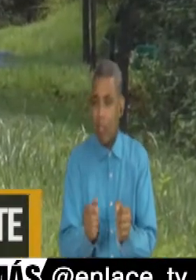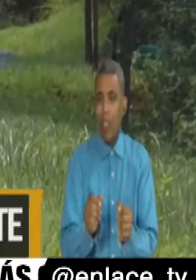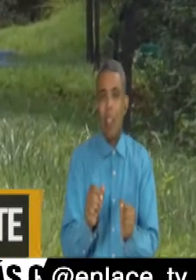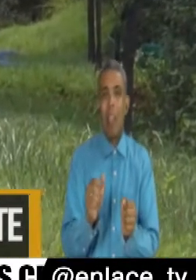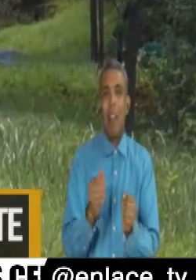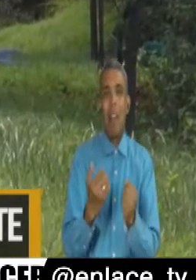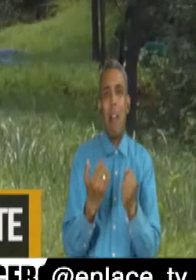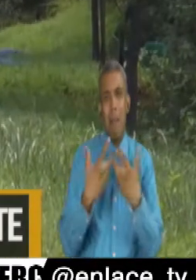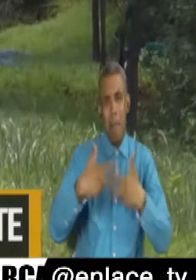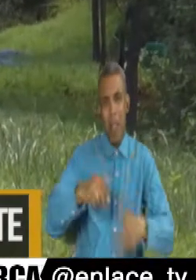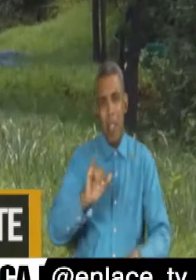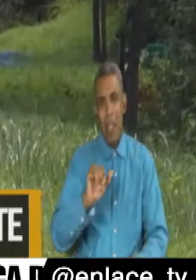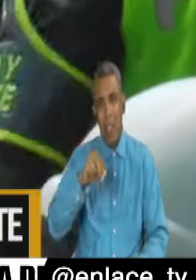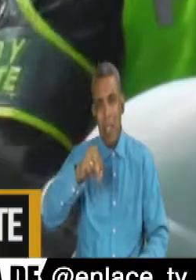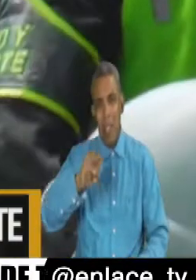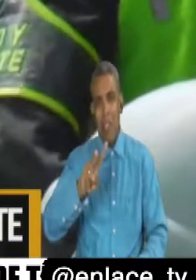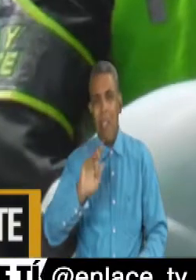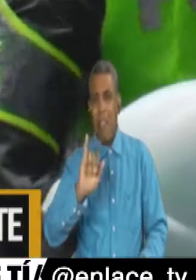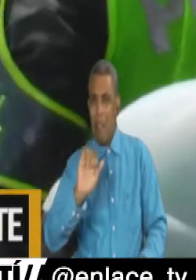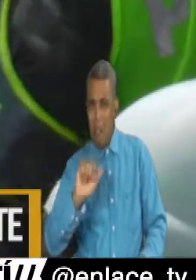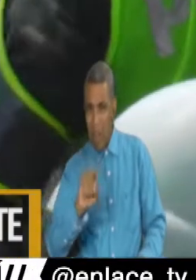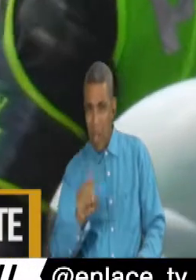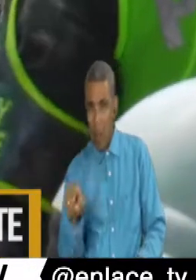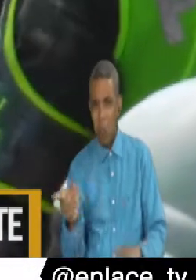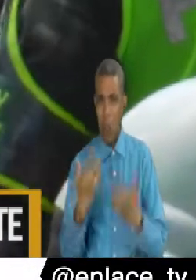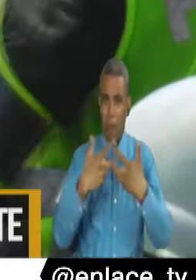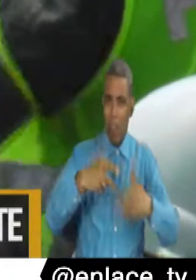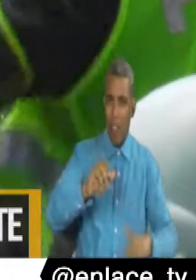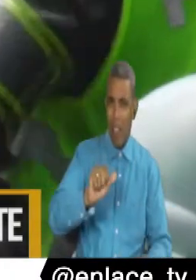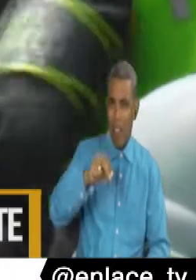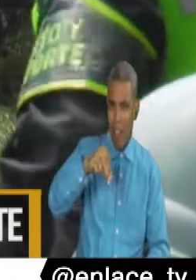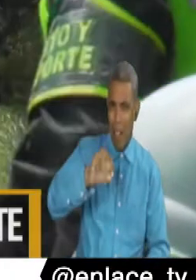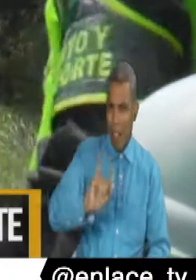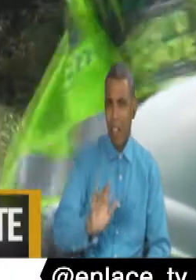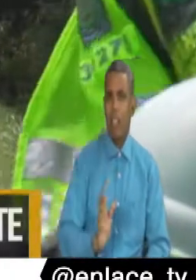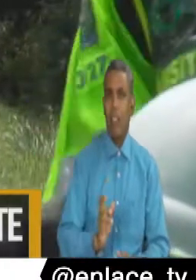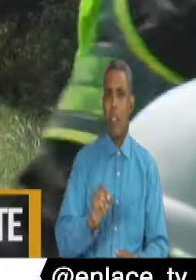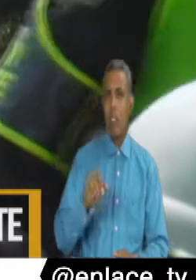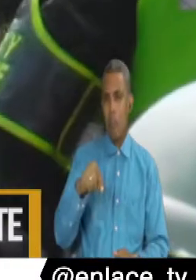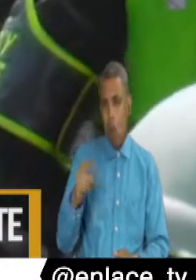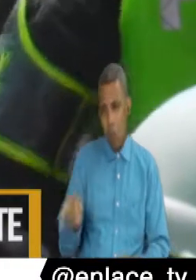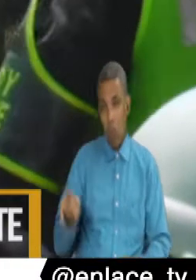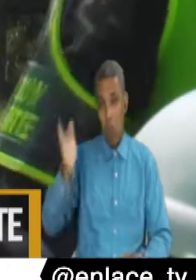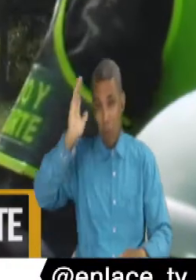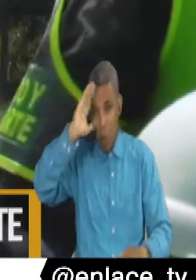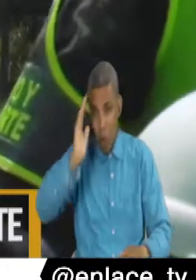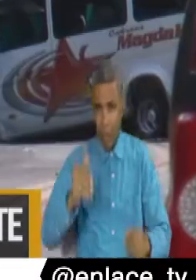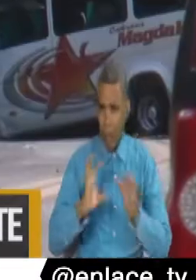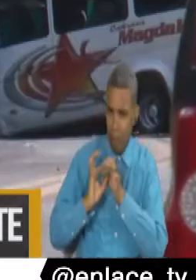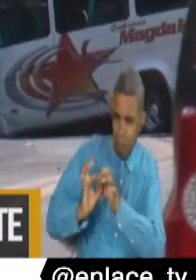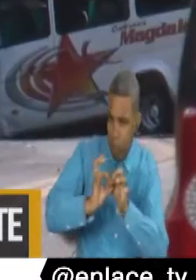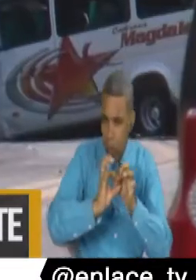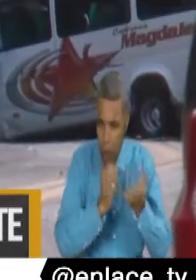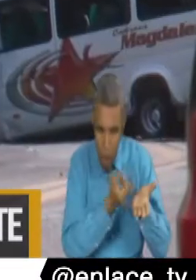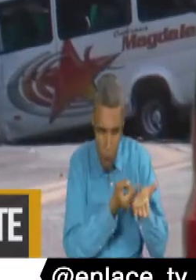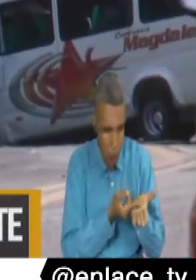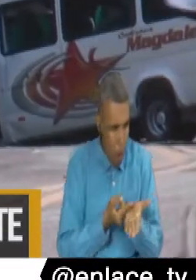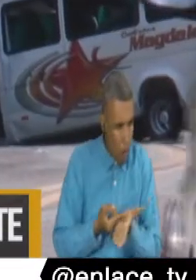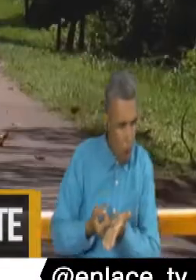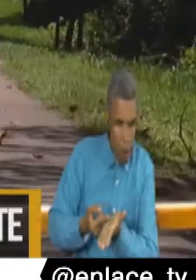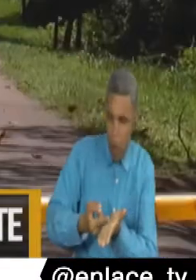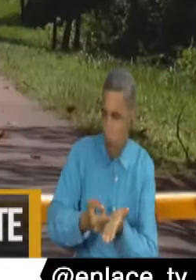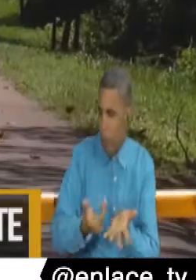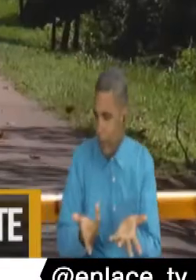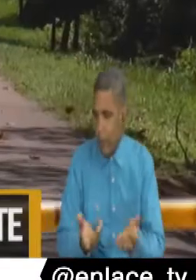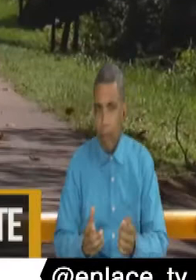la Agencia Nacional de Seguridad Vial y la Policía Nacional. Trabajamos incansablemente para que esto no ocurra. Una vez ocurre, nosotros lo que